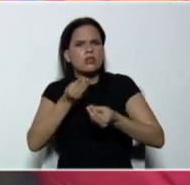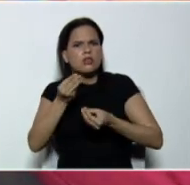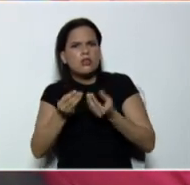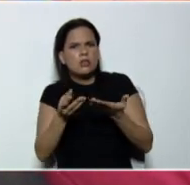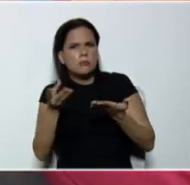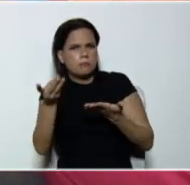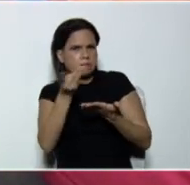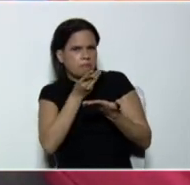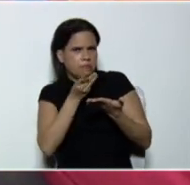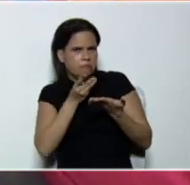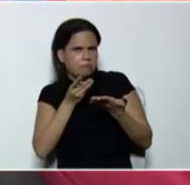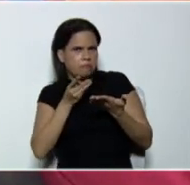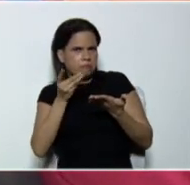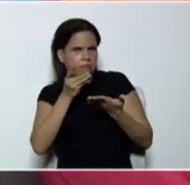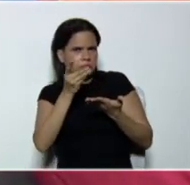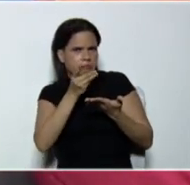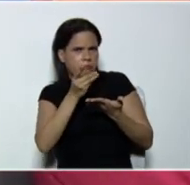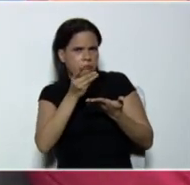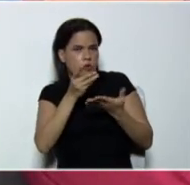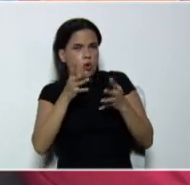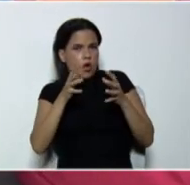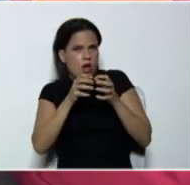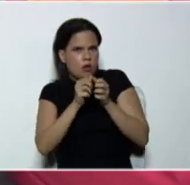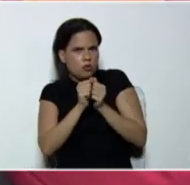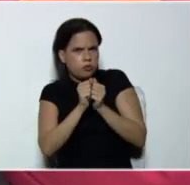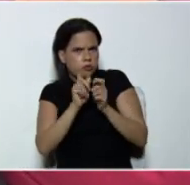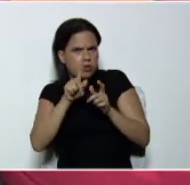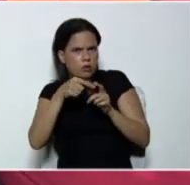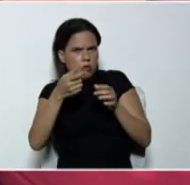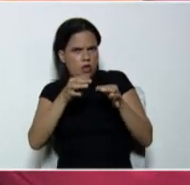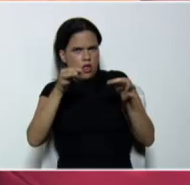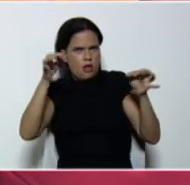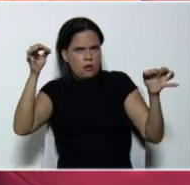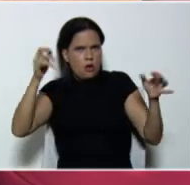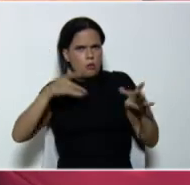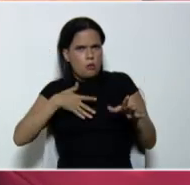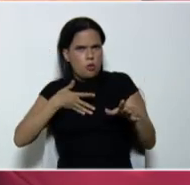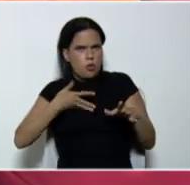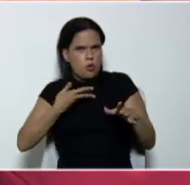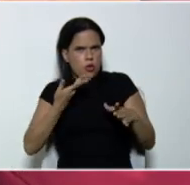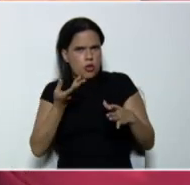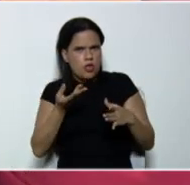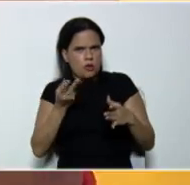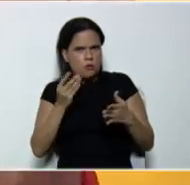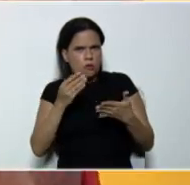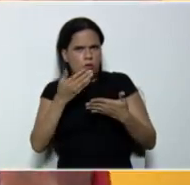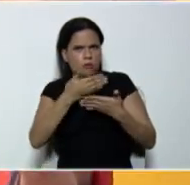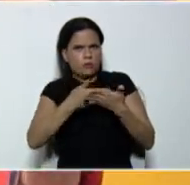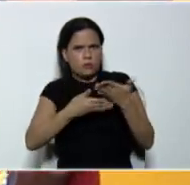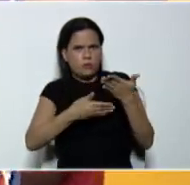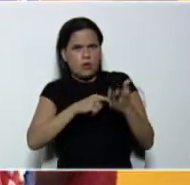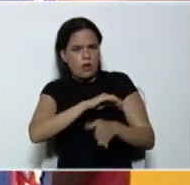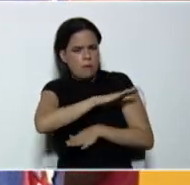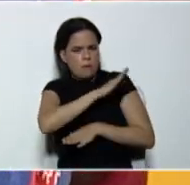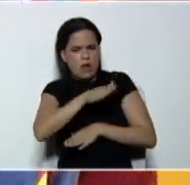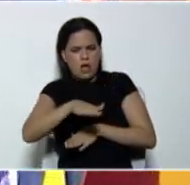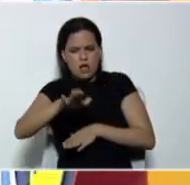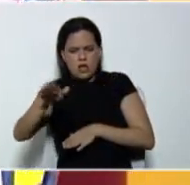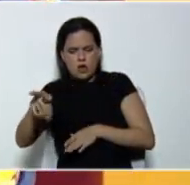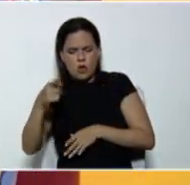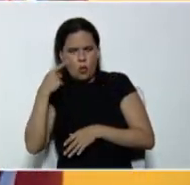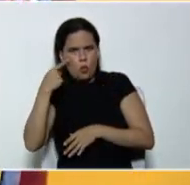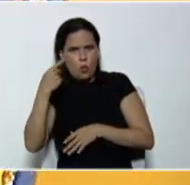diseños. Con el arrugado, luego de abrirlo, podemos colocar, como lo es el ambiente marino, en el